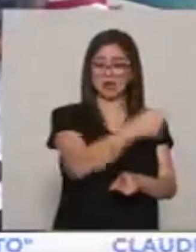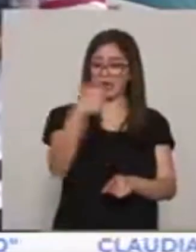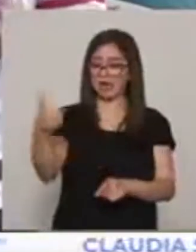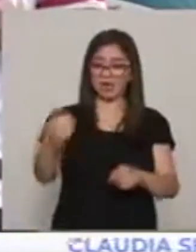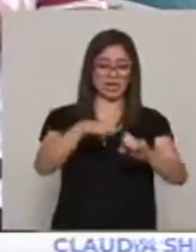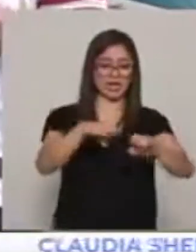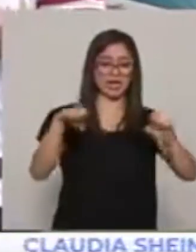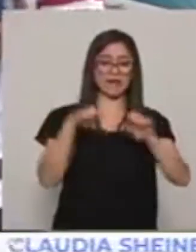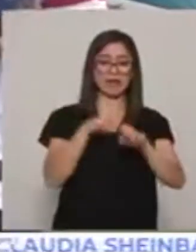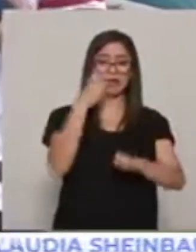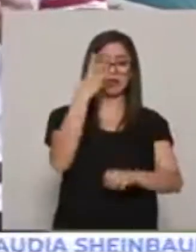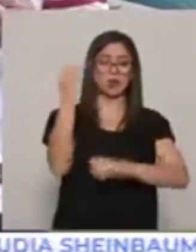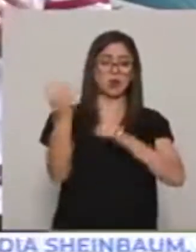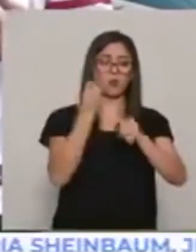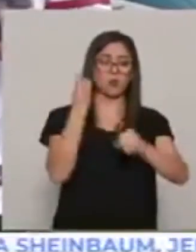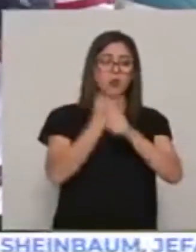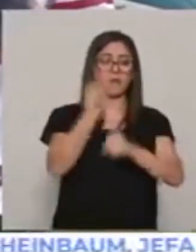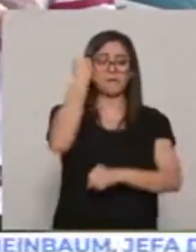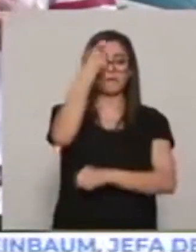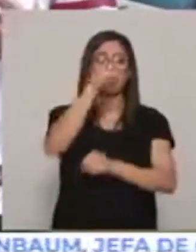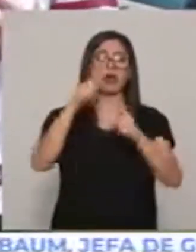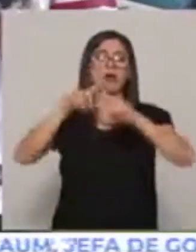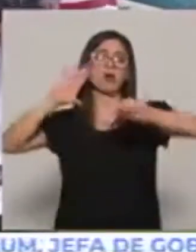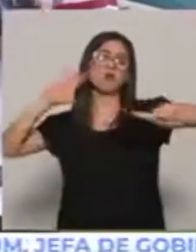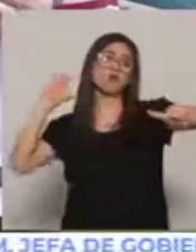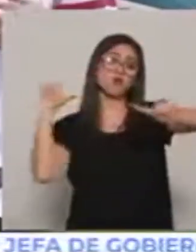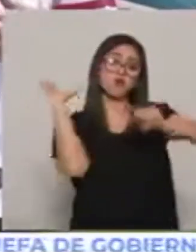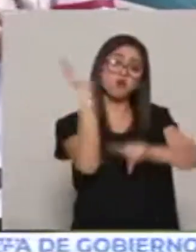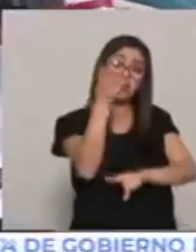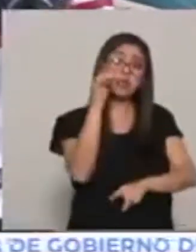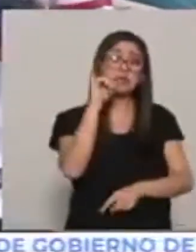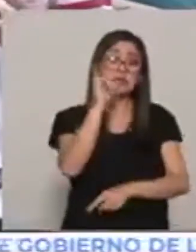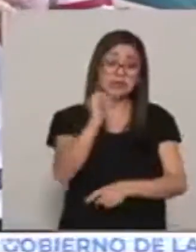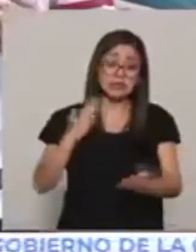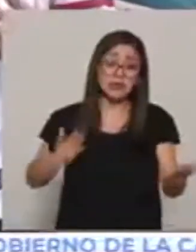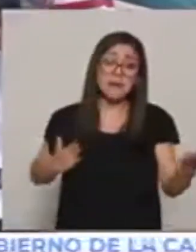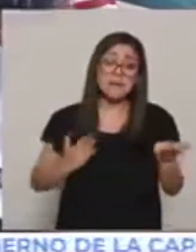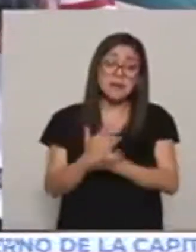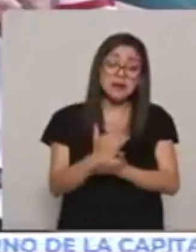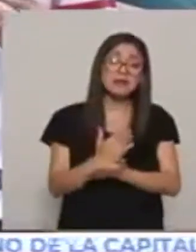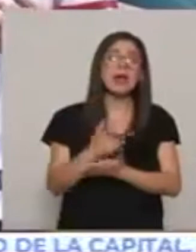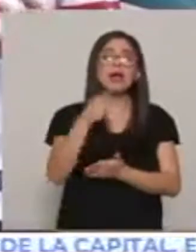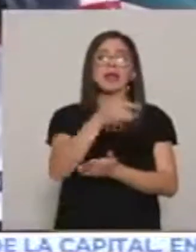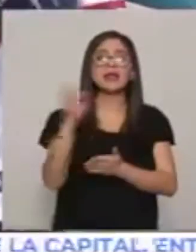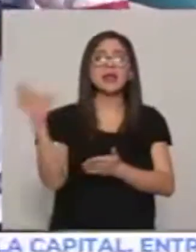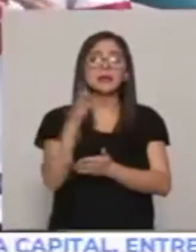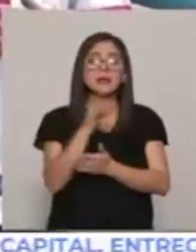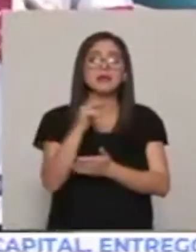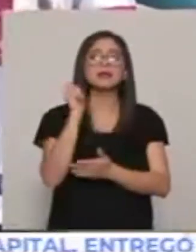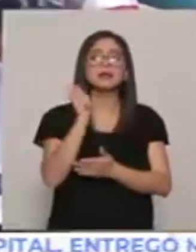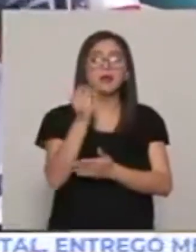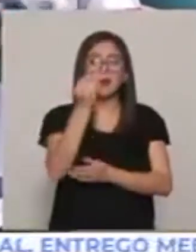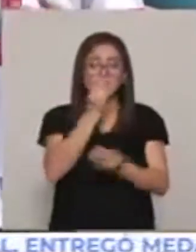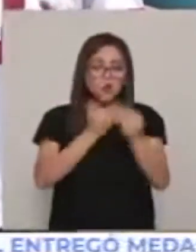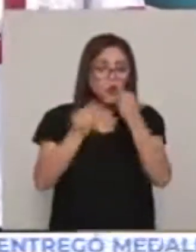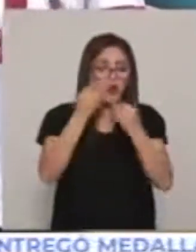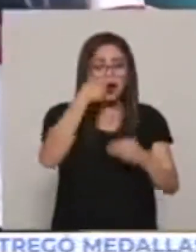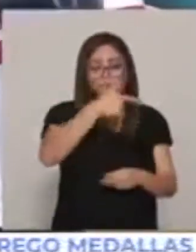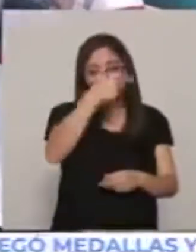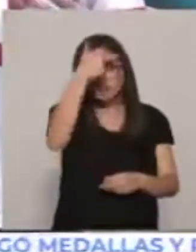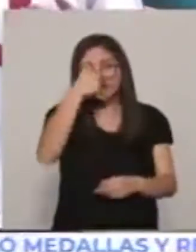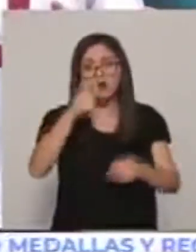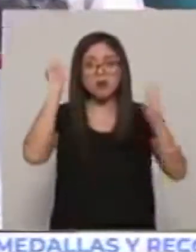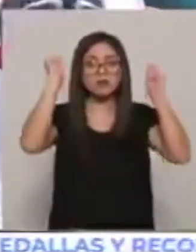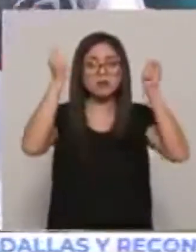menos meterla y en caso de que, bueno, ustedes lo logren, se van a llevar una salida, una cena con las porristas, digo, a menos que se